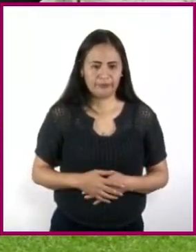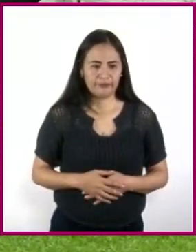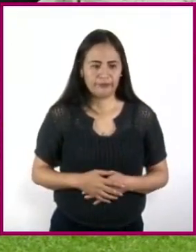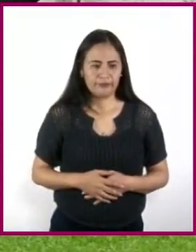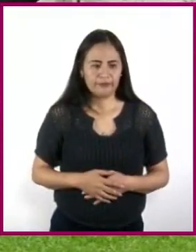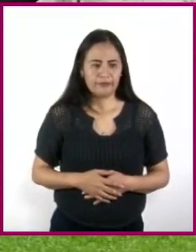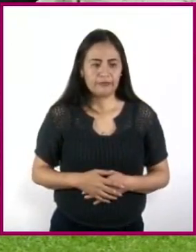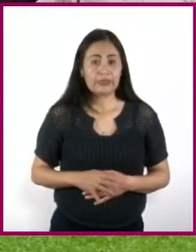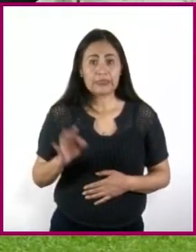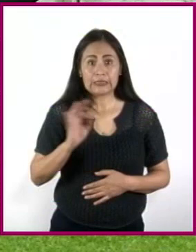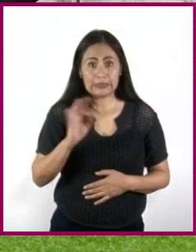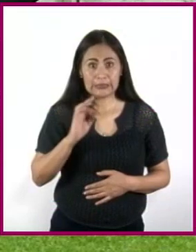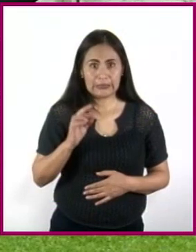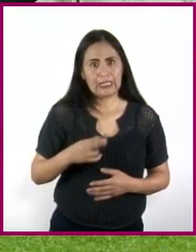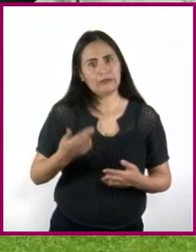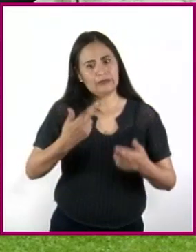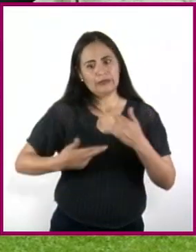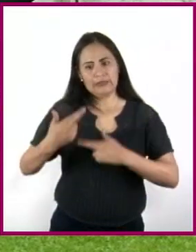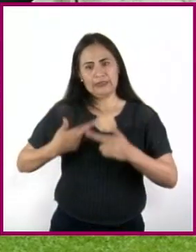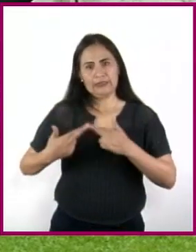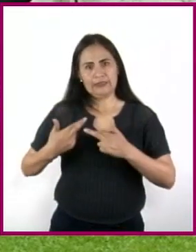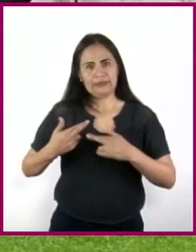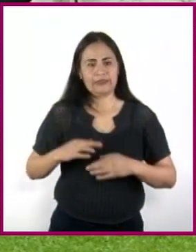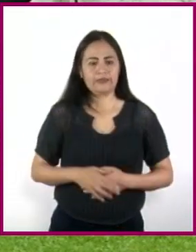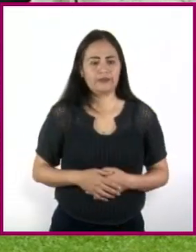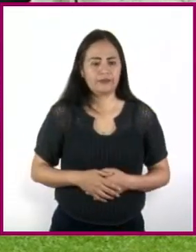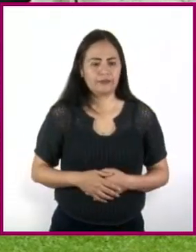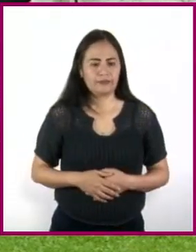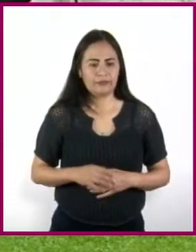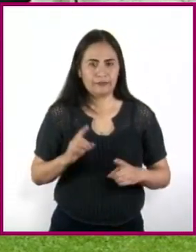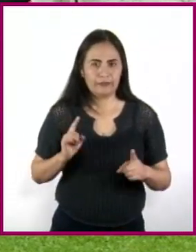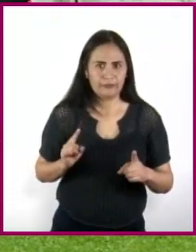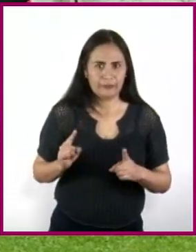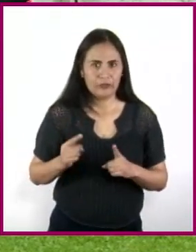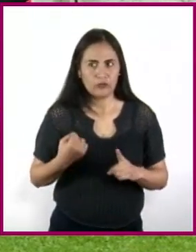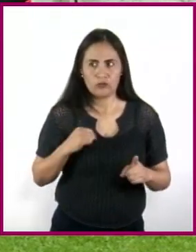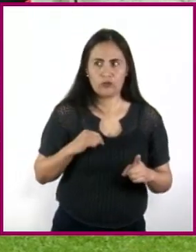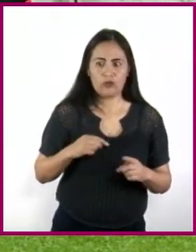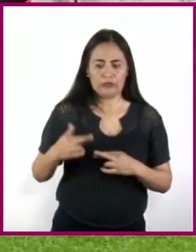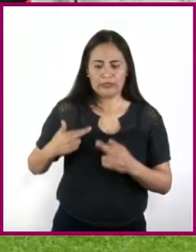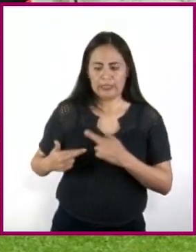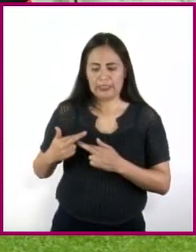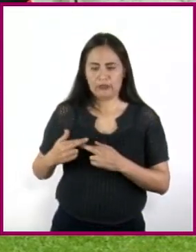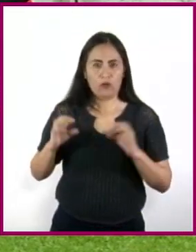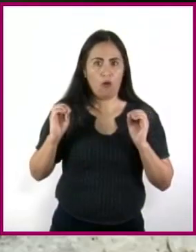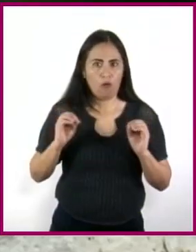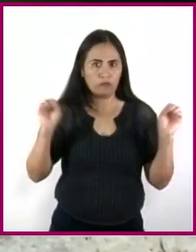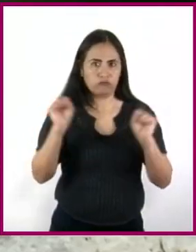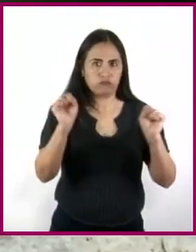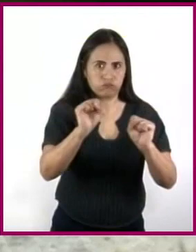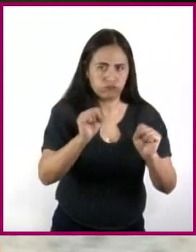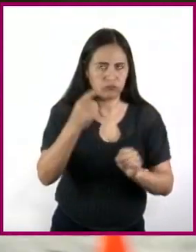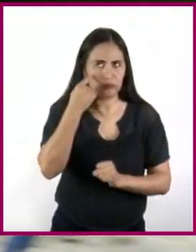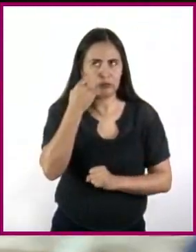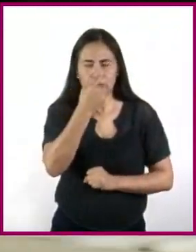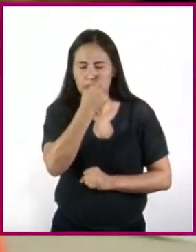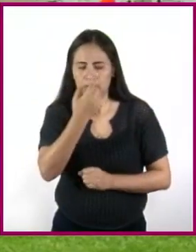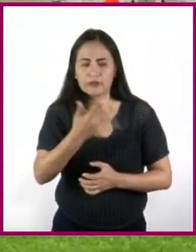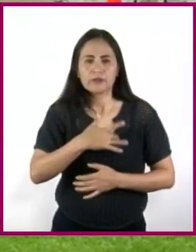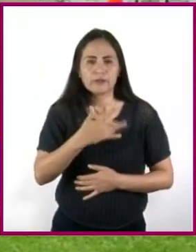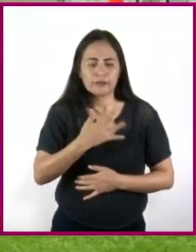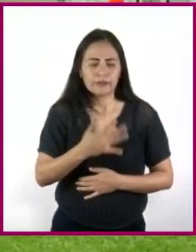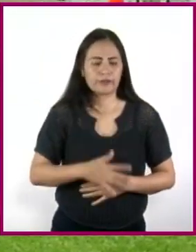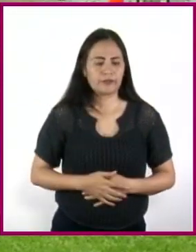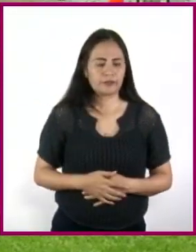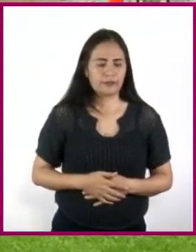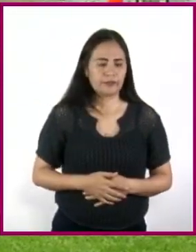me lo vaya a regresar al pitcher, al primer base, entonces tendré que anticipar si regreso o corro. ¿Arranco? Muy